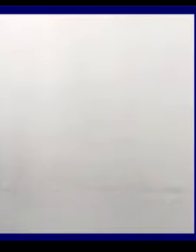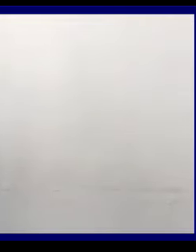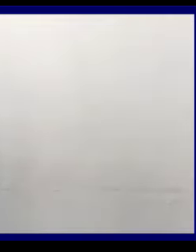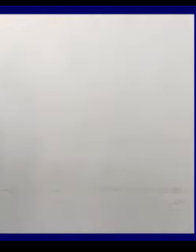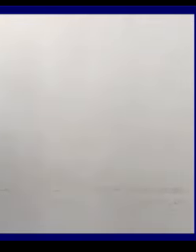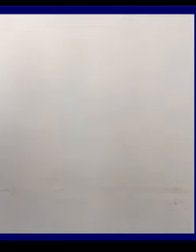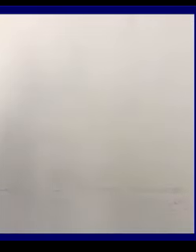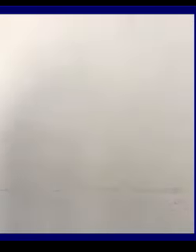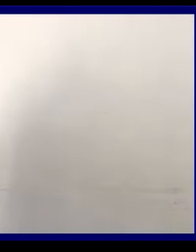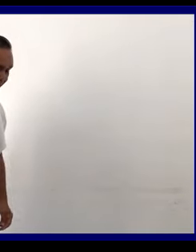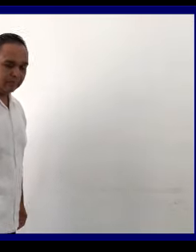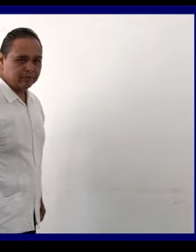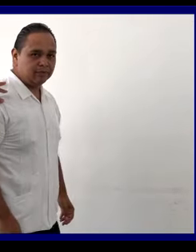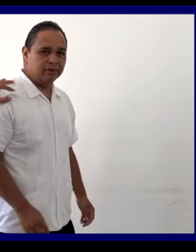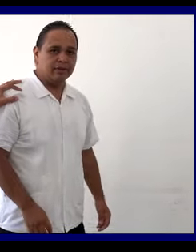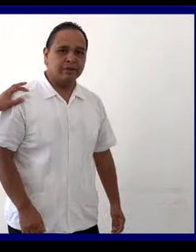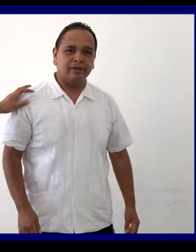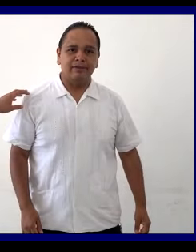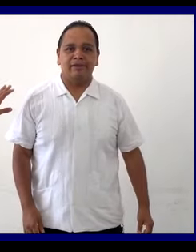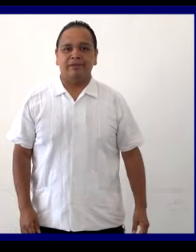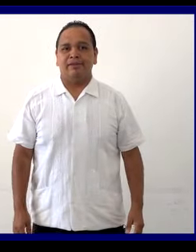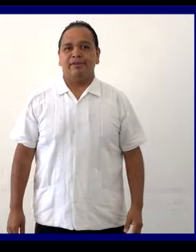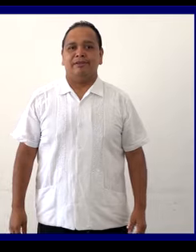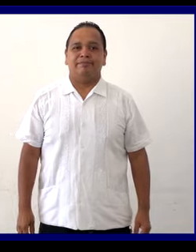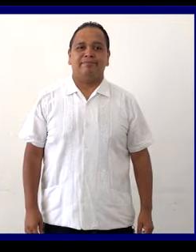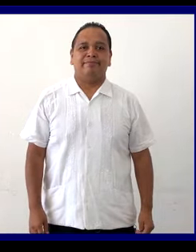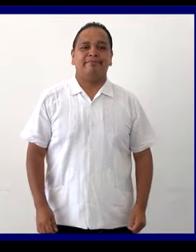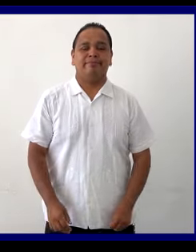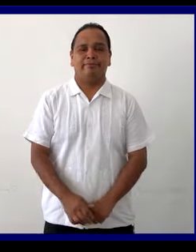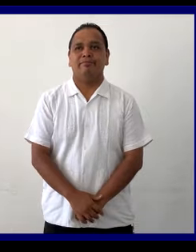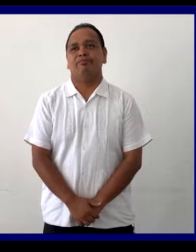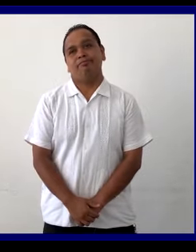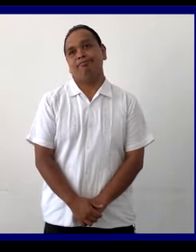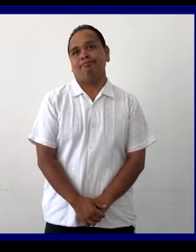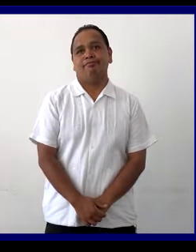En el cuarto lugar está Maluma con 11 PM.